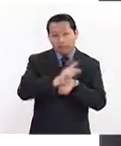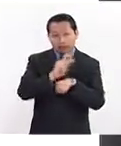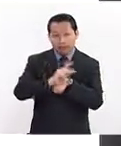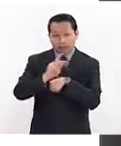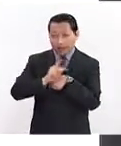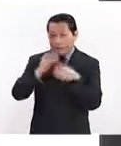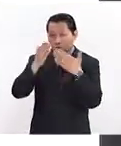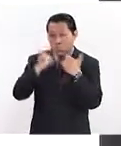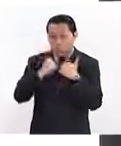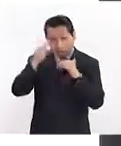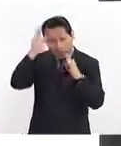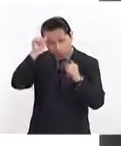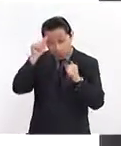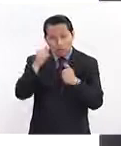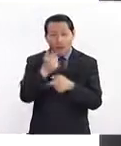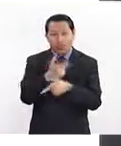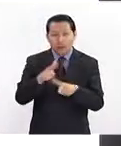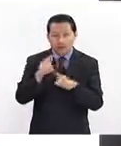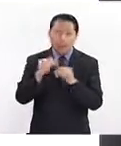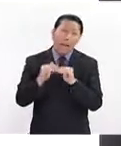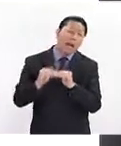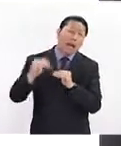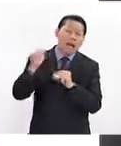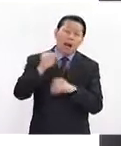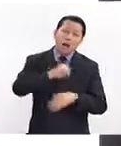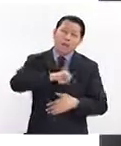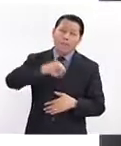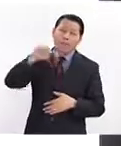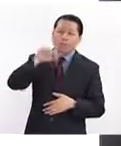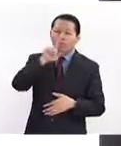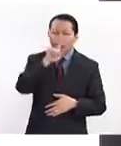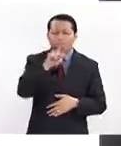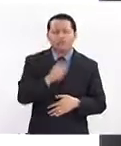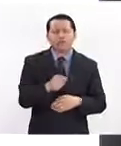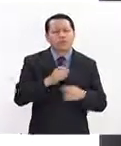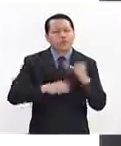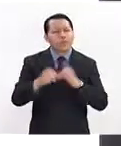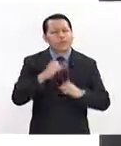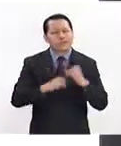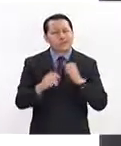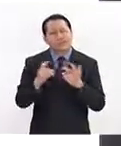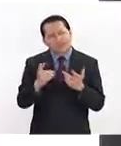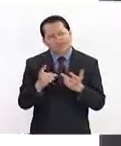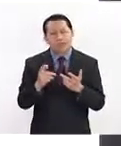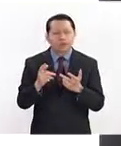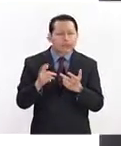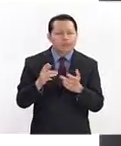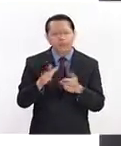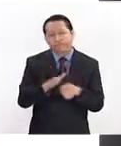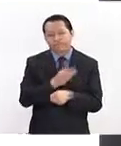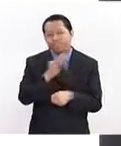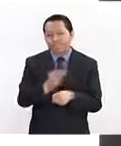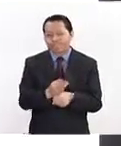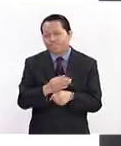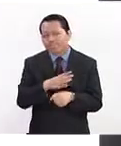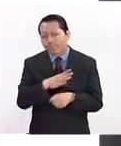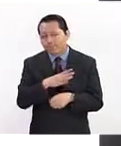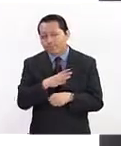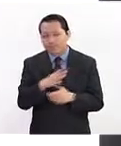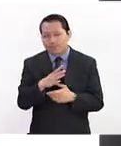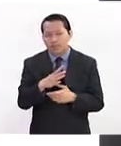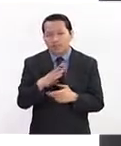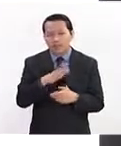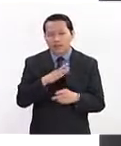no tiene acuerdos de libre comercio no son tan altos. Entonces quizás en términos de comercio el impacto sería relativamente poco